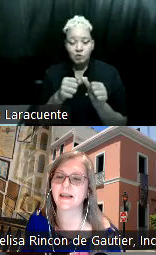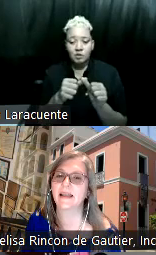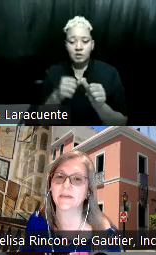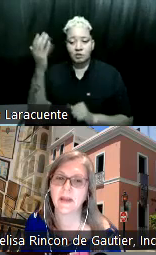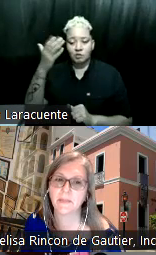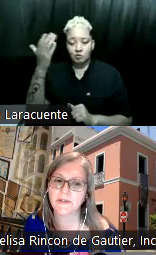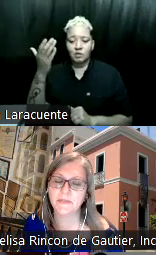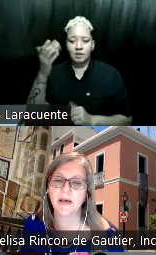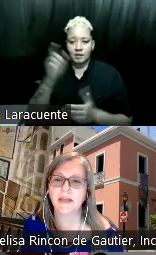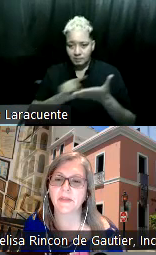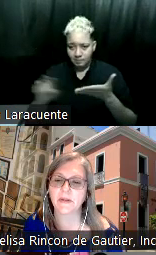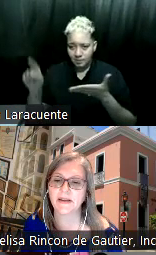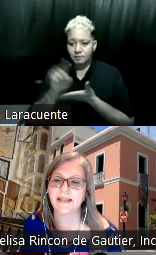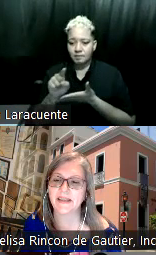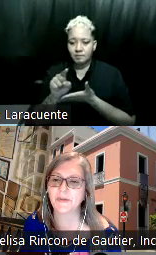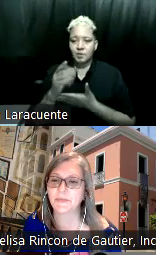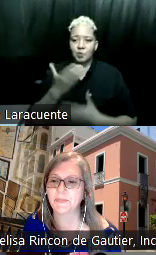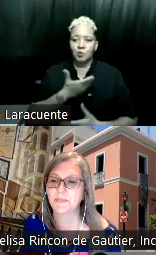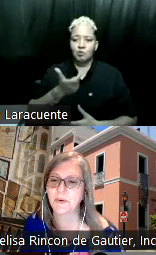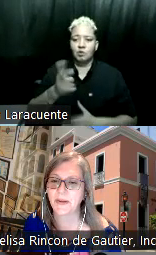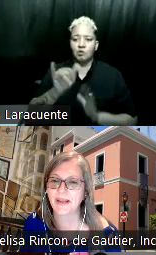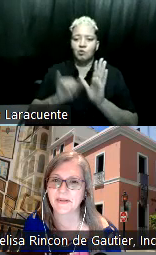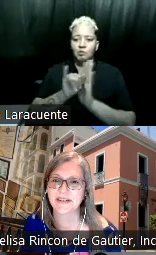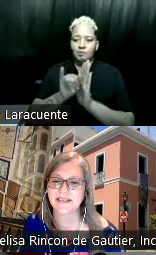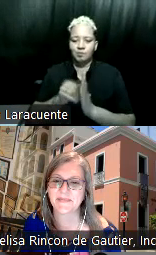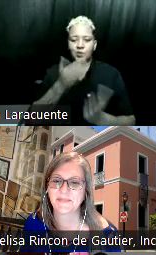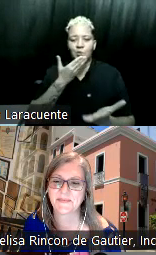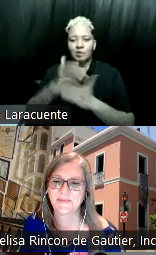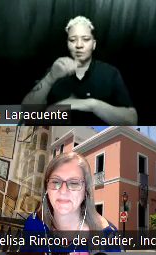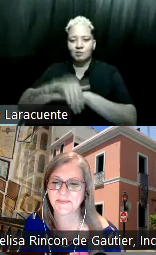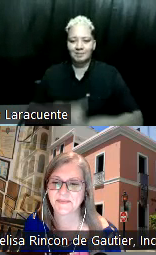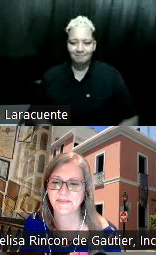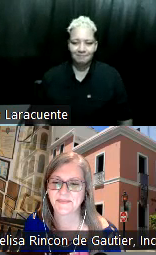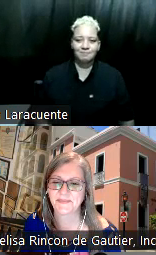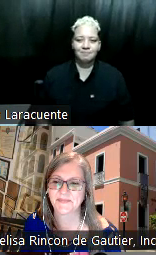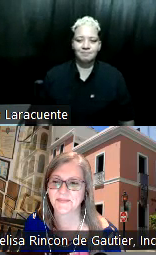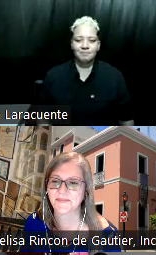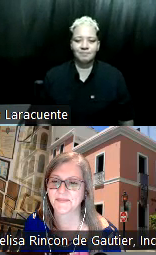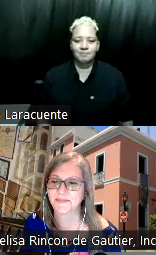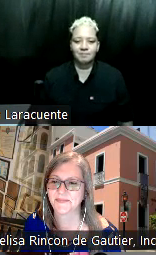estará la semana próxima en nuestro canal de YouTube. Muy buenas noches. Gracias.